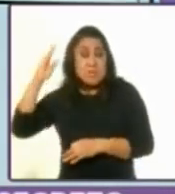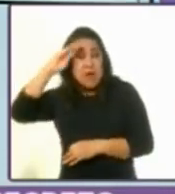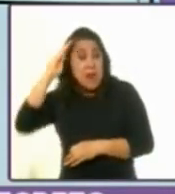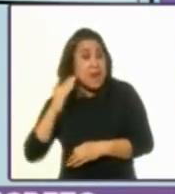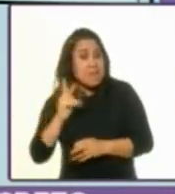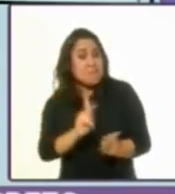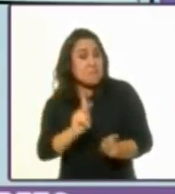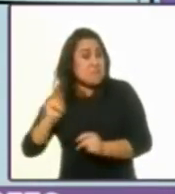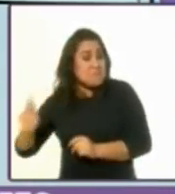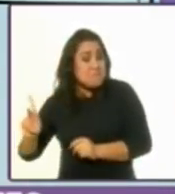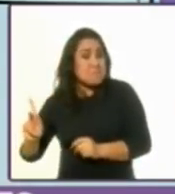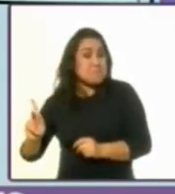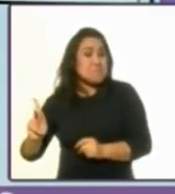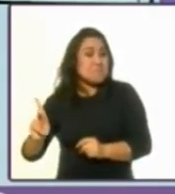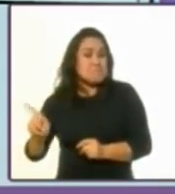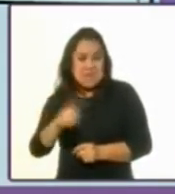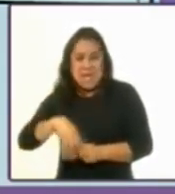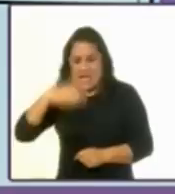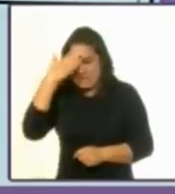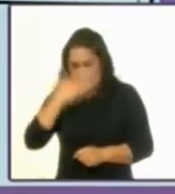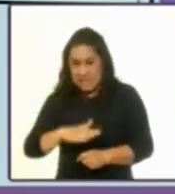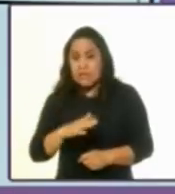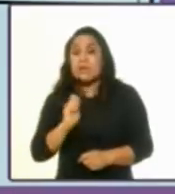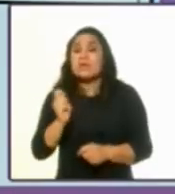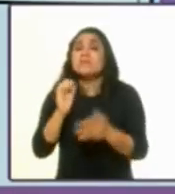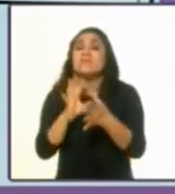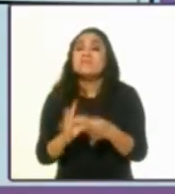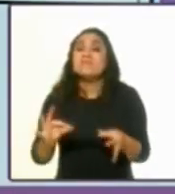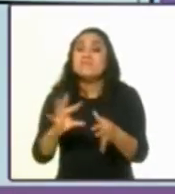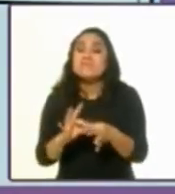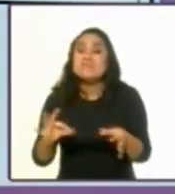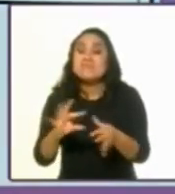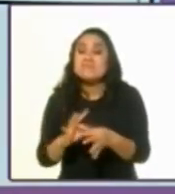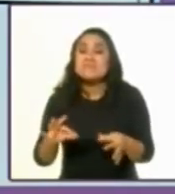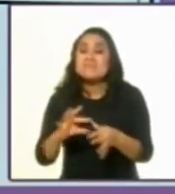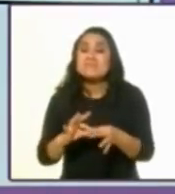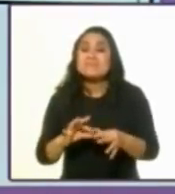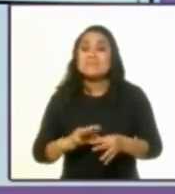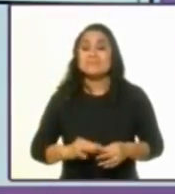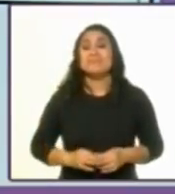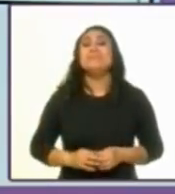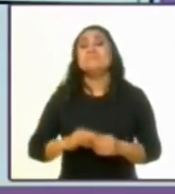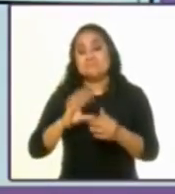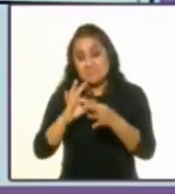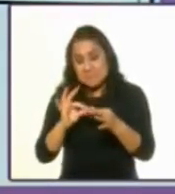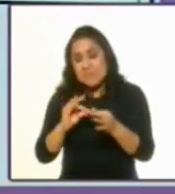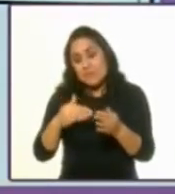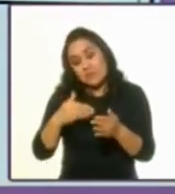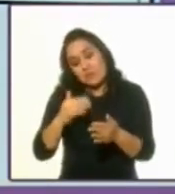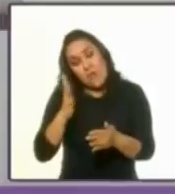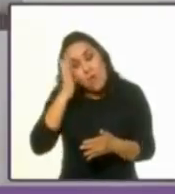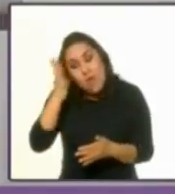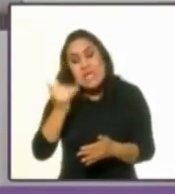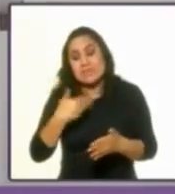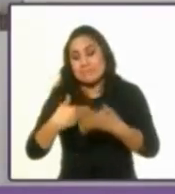que está calificado por la ciudadanía y estamos hablando de rescatar la ciudad de la esperanza con innovación